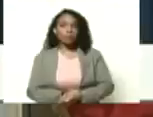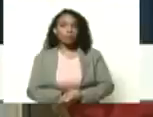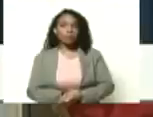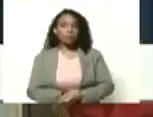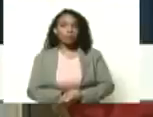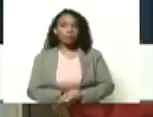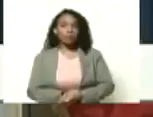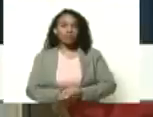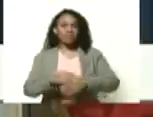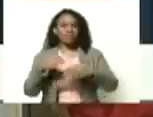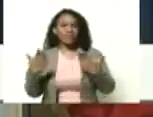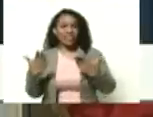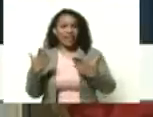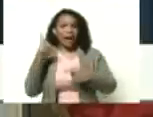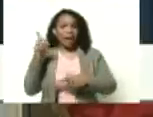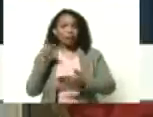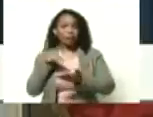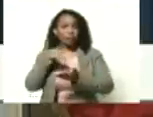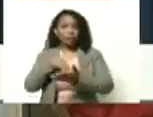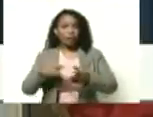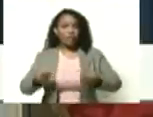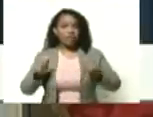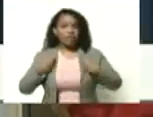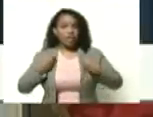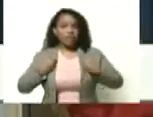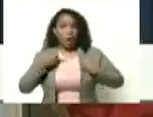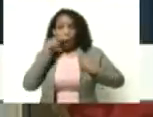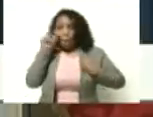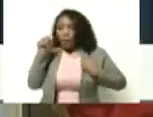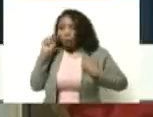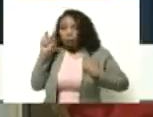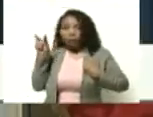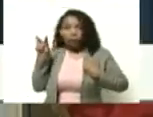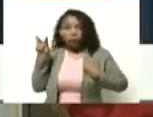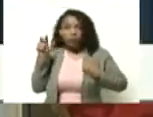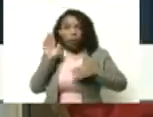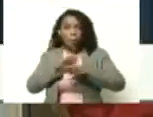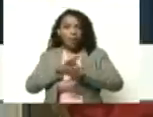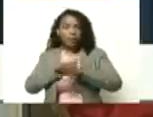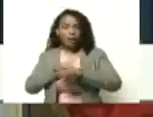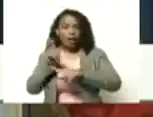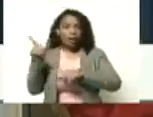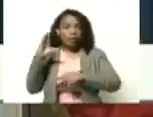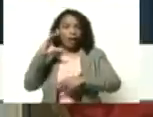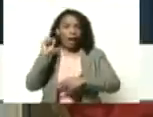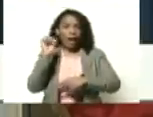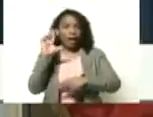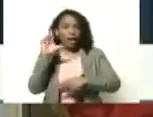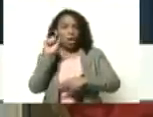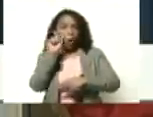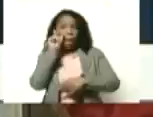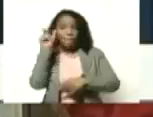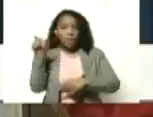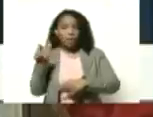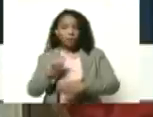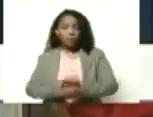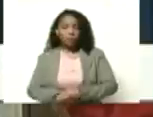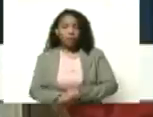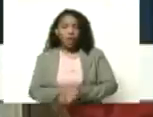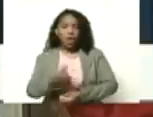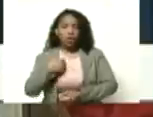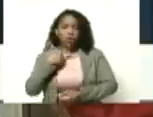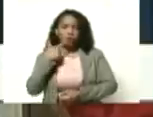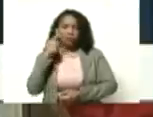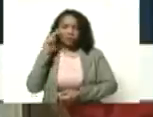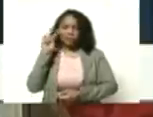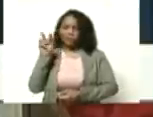que por cierto apareció con vida no así el caso de carlos land yo digo mira